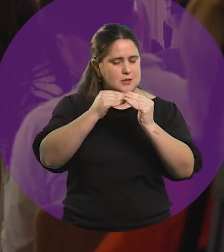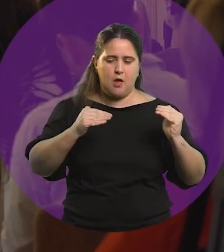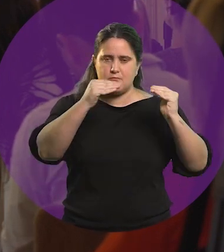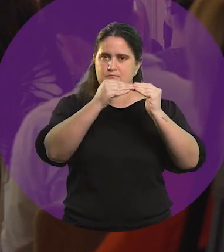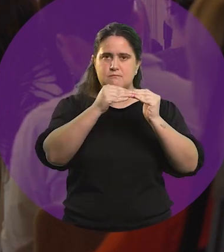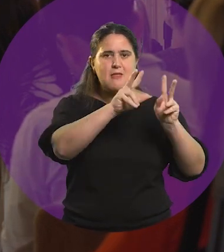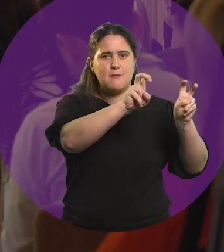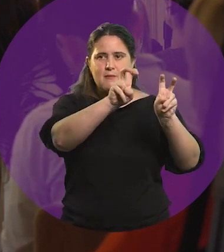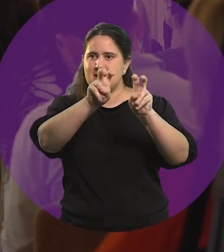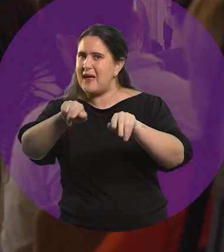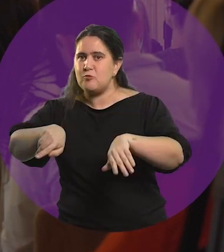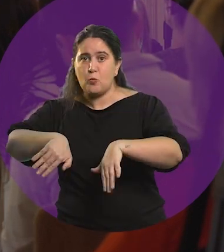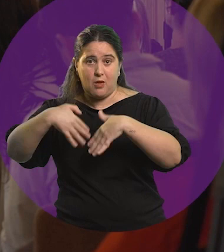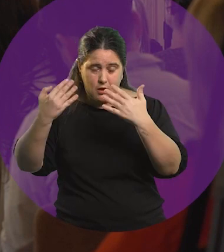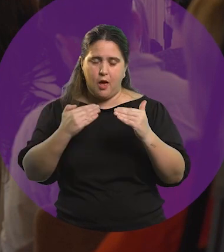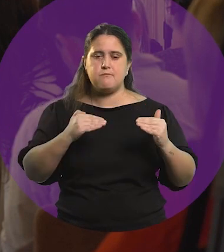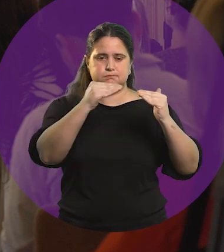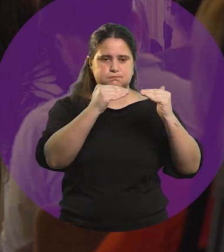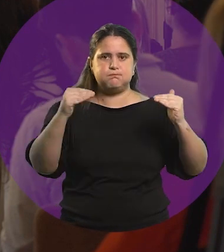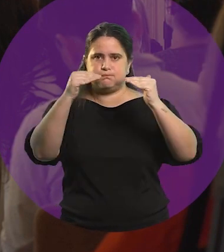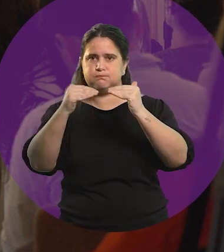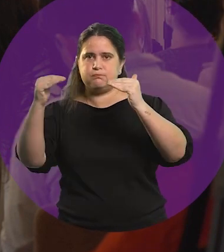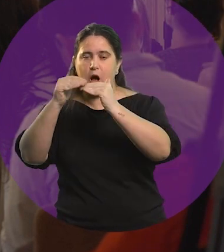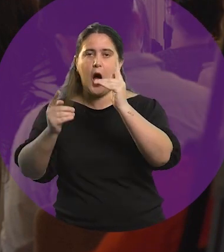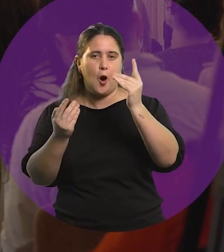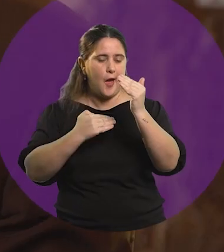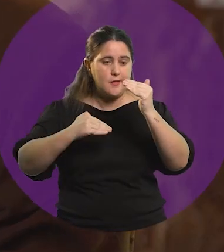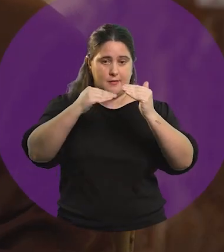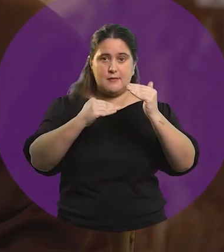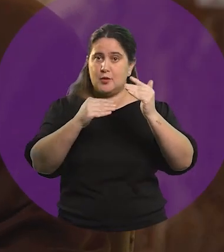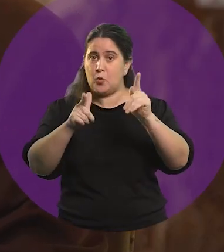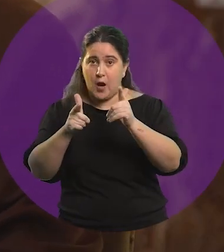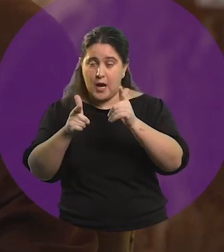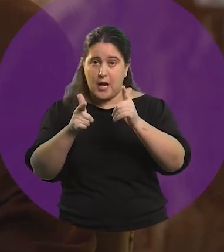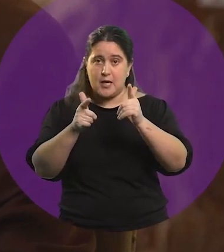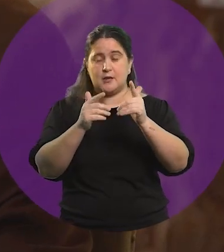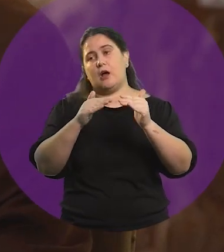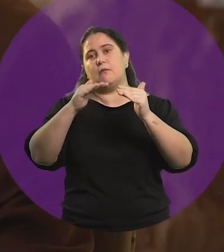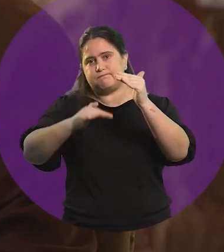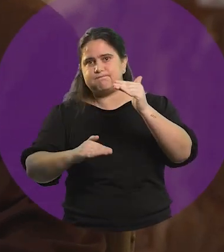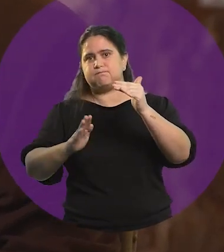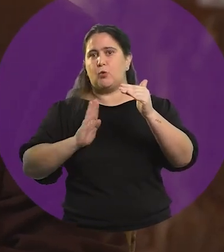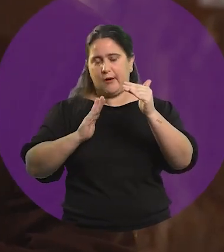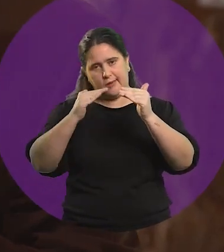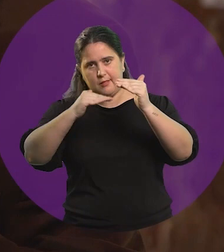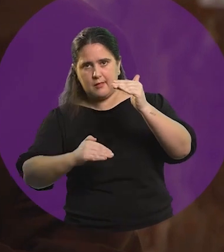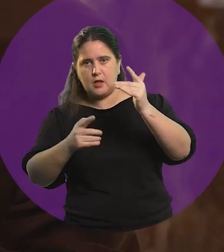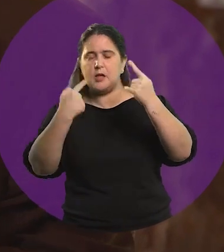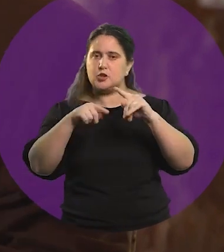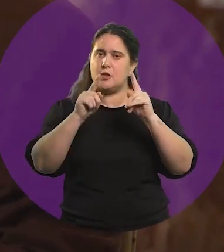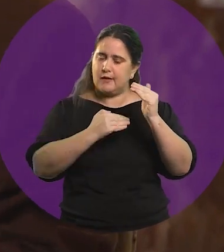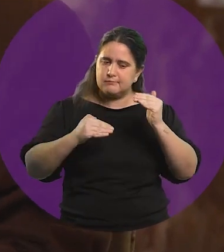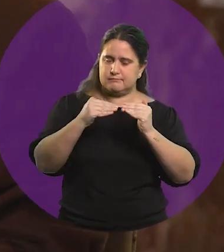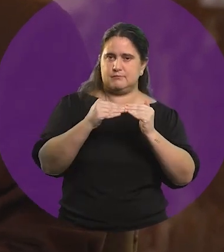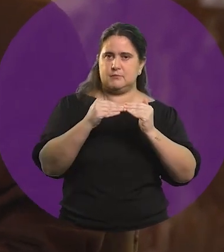las áreas que va a construir a que efectivamente esa equidad en donde no se está alcanzando en detrimento de las mujeres, se